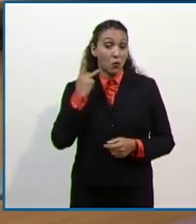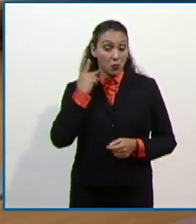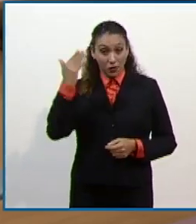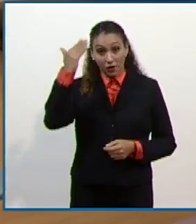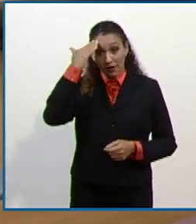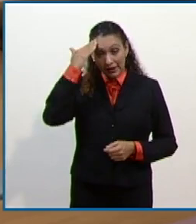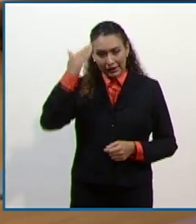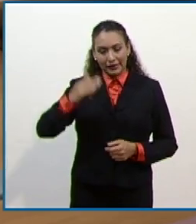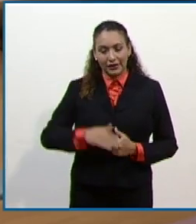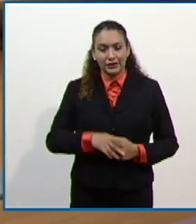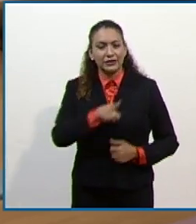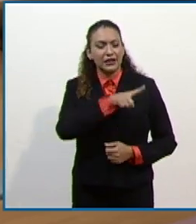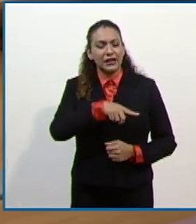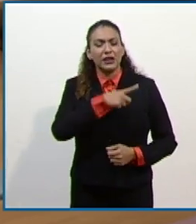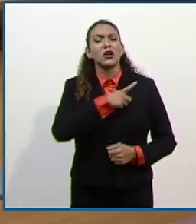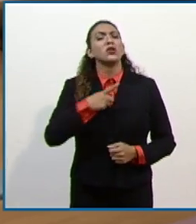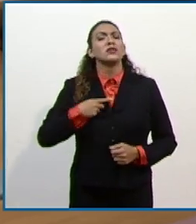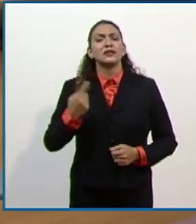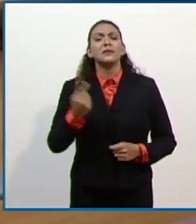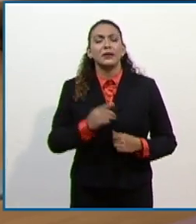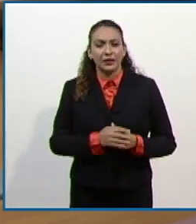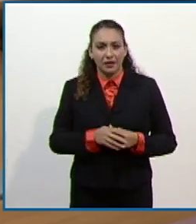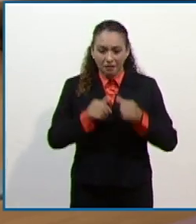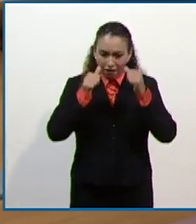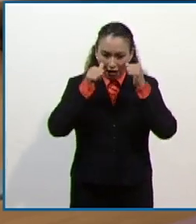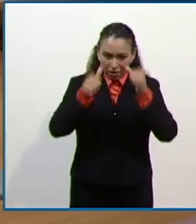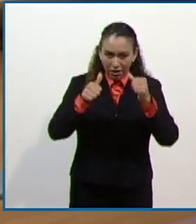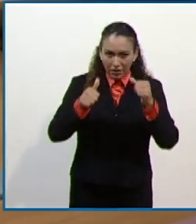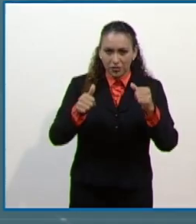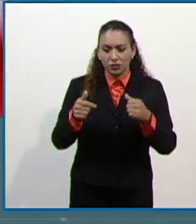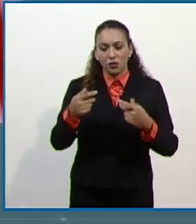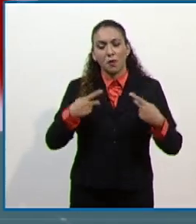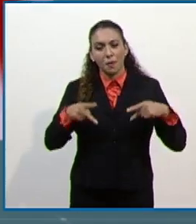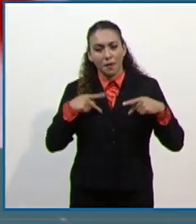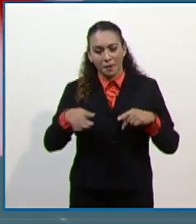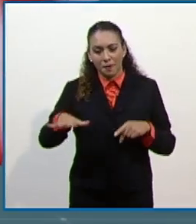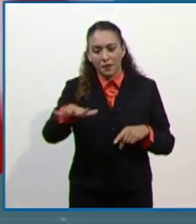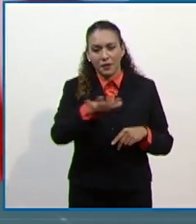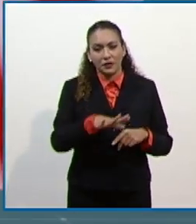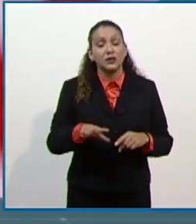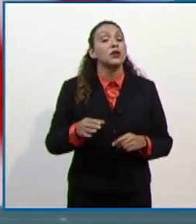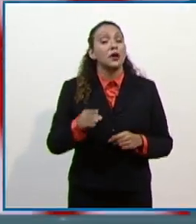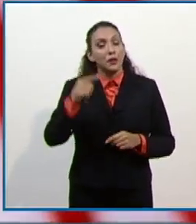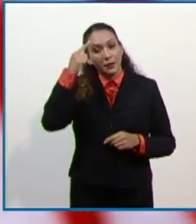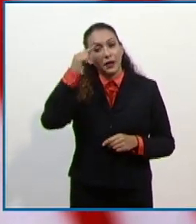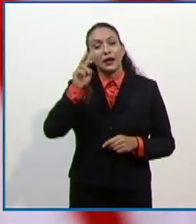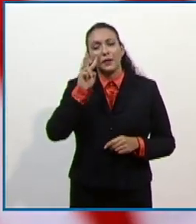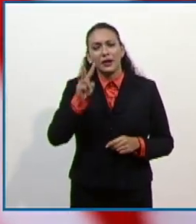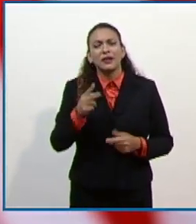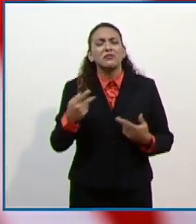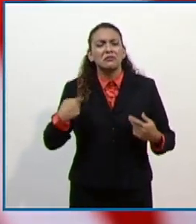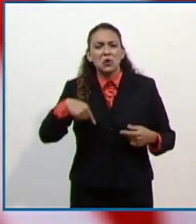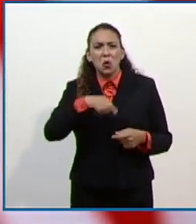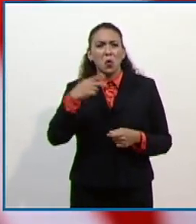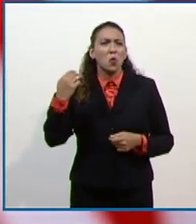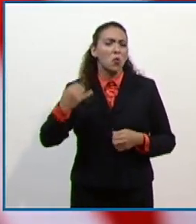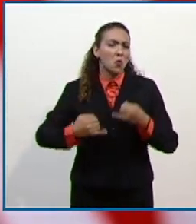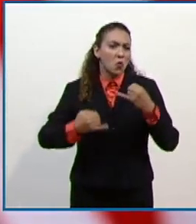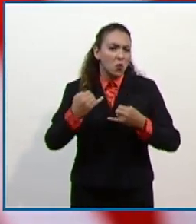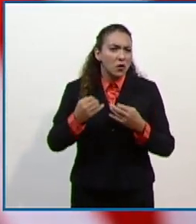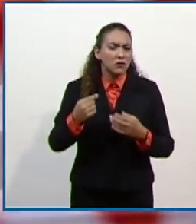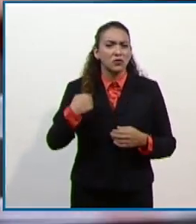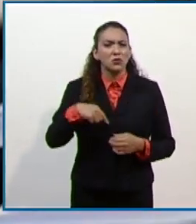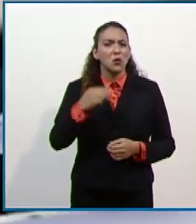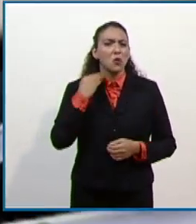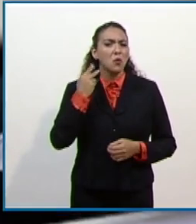responder políticamente y no mesiánicamente a la pregunta ¿hacia dónde nos dirigimos? Y su respuesta debe involucrar acciones